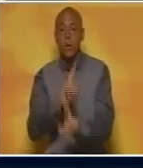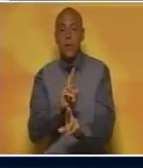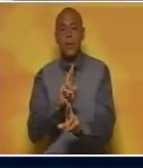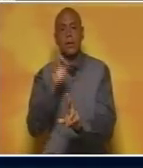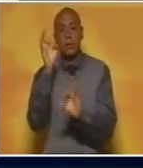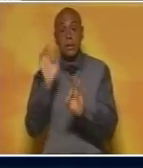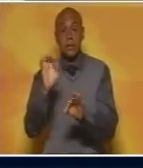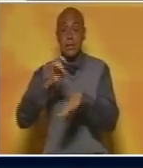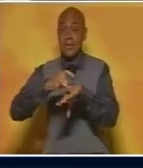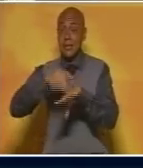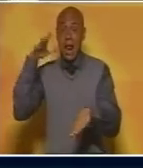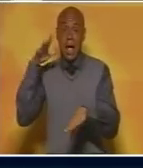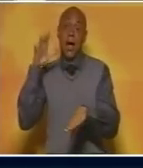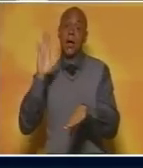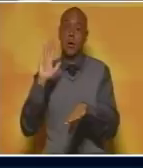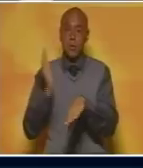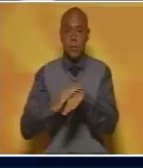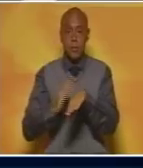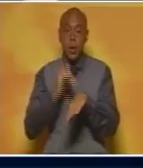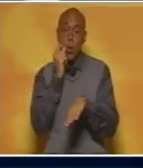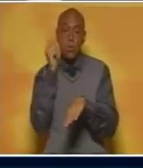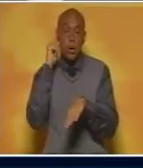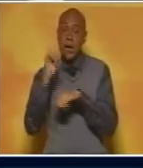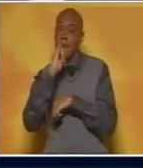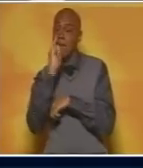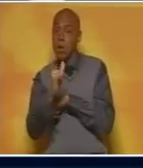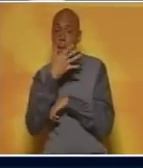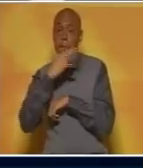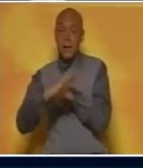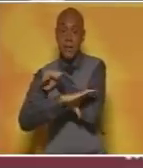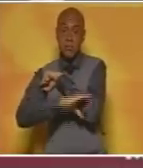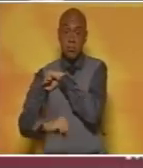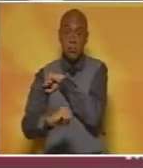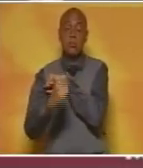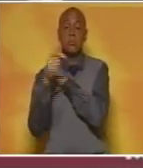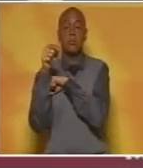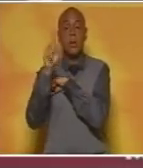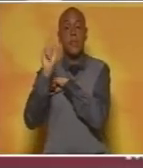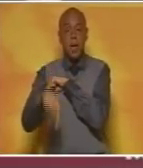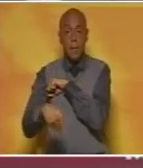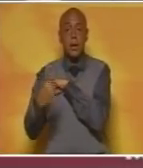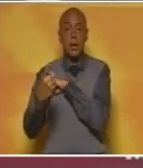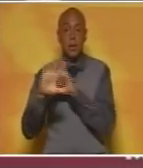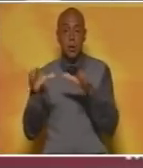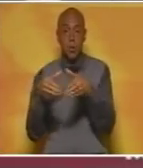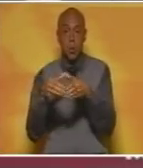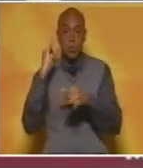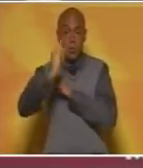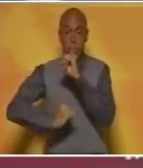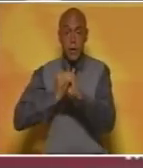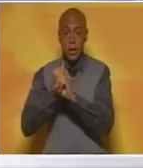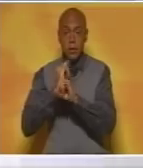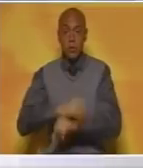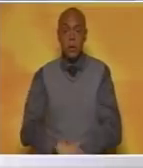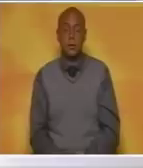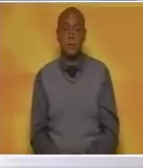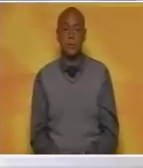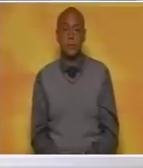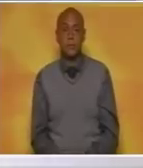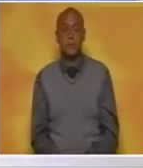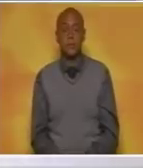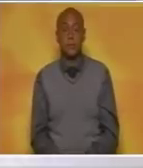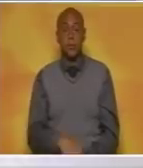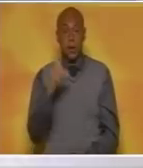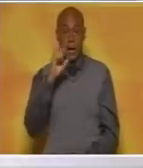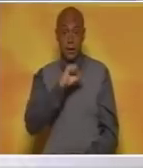son sagrados frente a las denuncias de fraude desde la oposición y parte de la comunidad internacional.